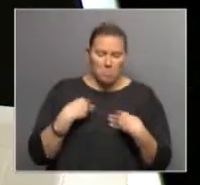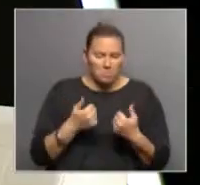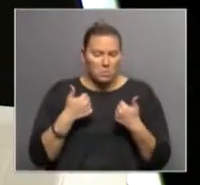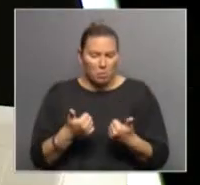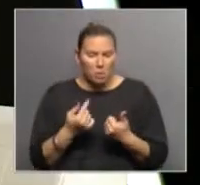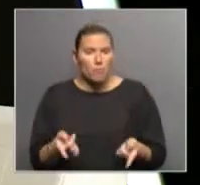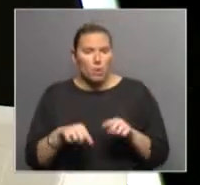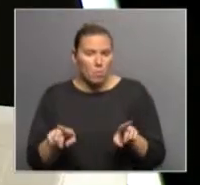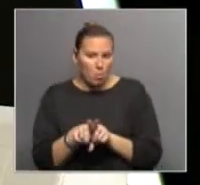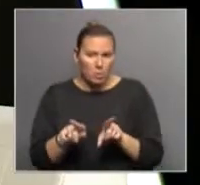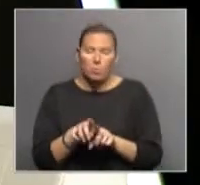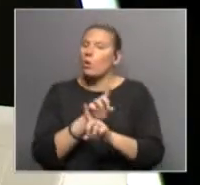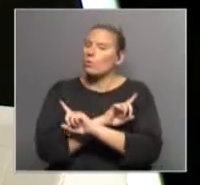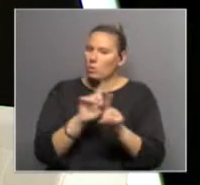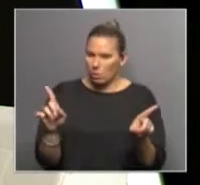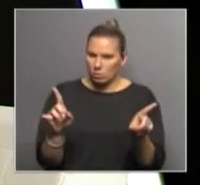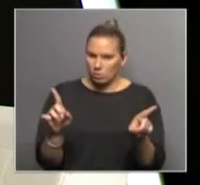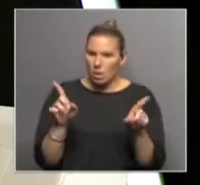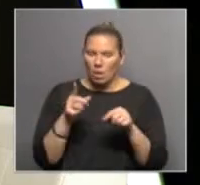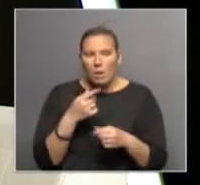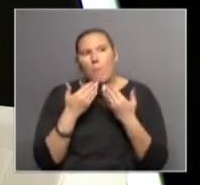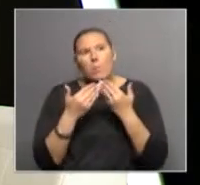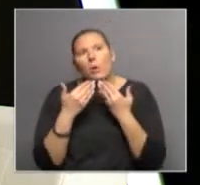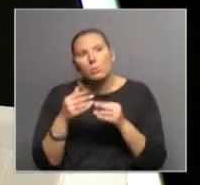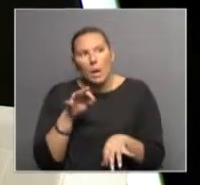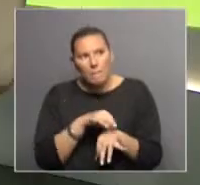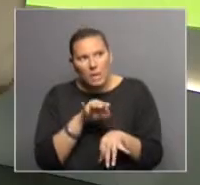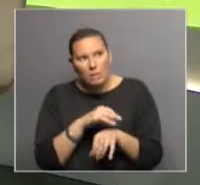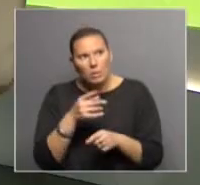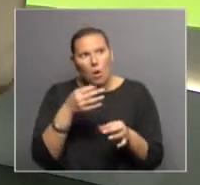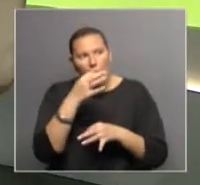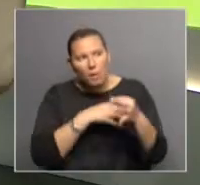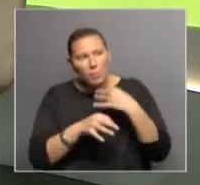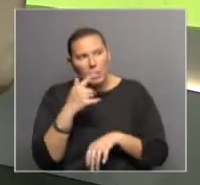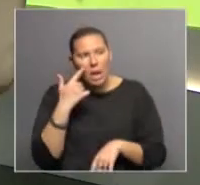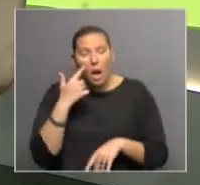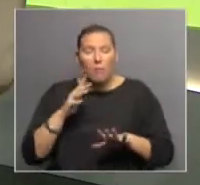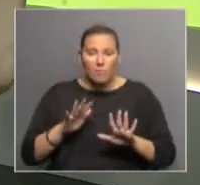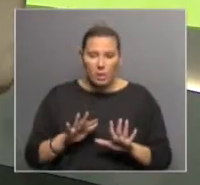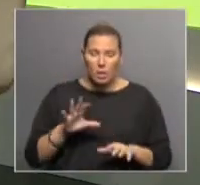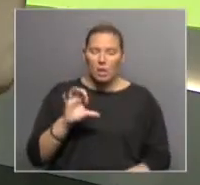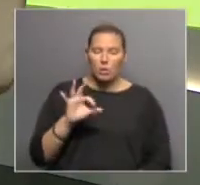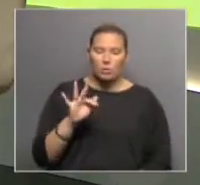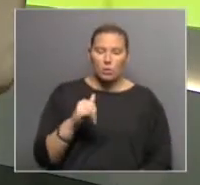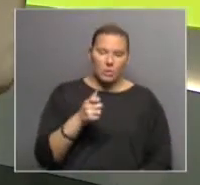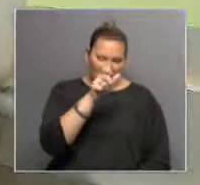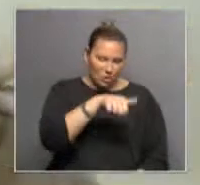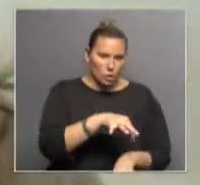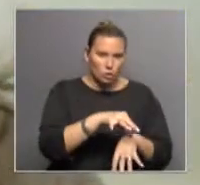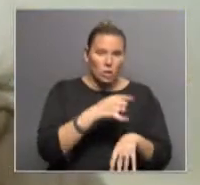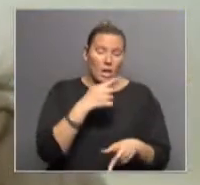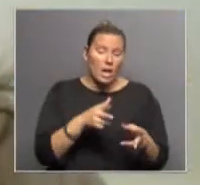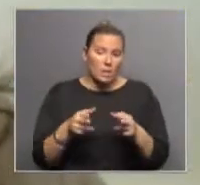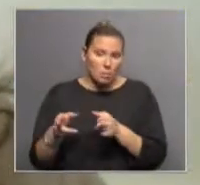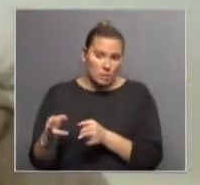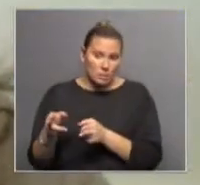recupero la rutina como antes. No, hay que asesorarse y controlarse. Exacto, Sofía contaba que hay etapas, ¿no? Y